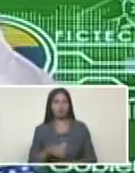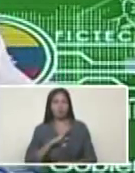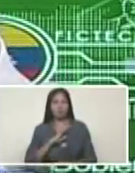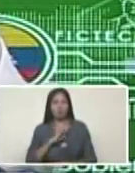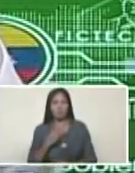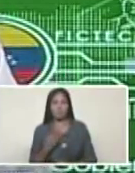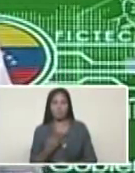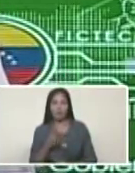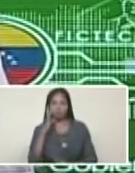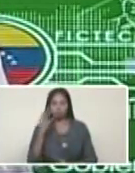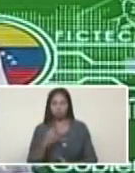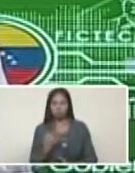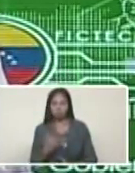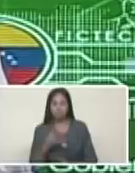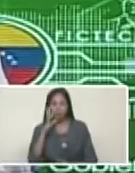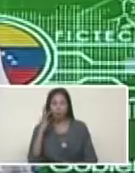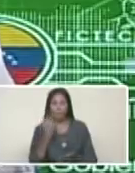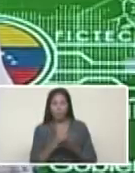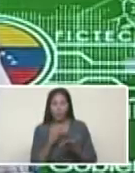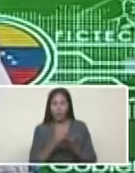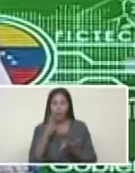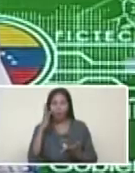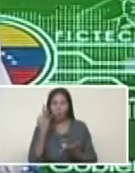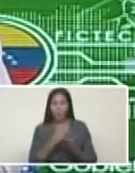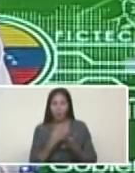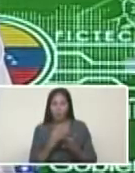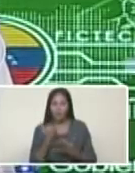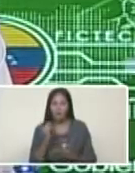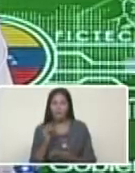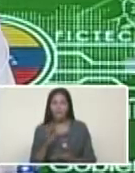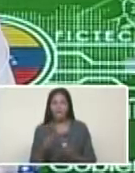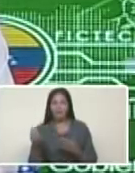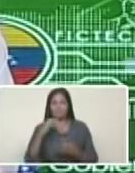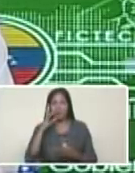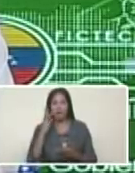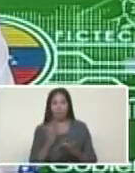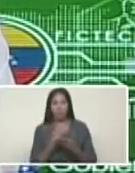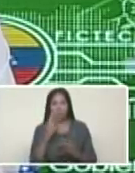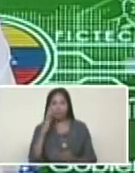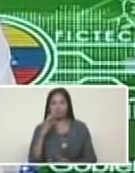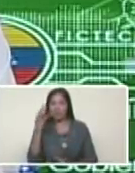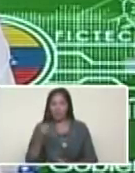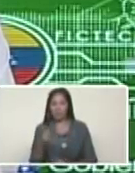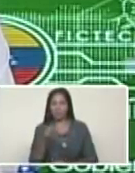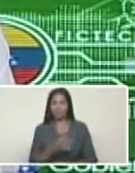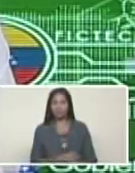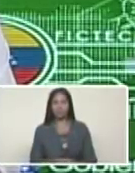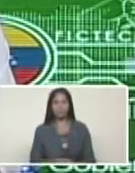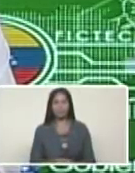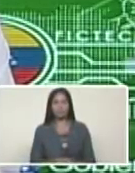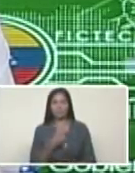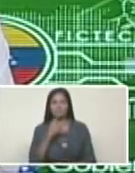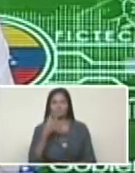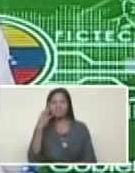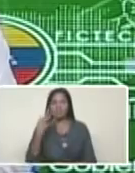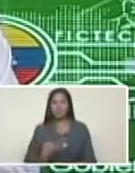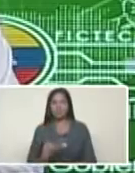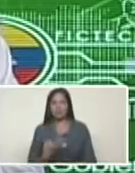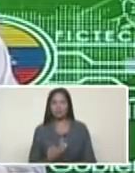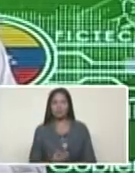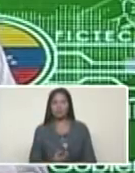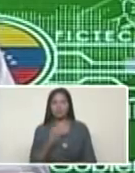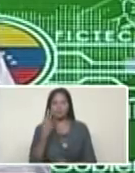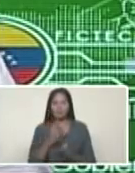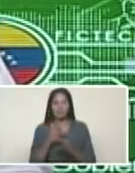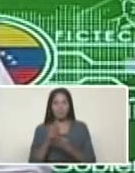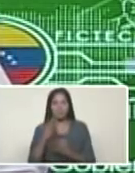con argumentos convincentes, y el mayor argumento convincente es la verdad, decir la verdad, actuar con la